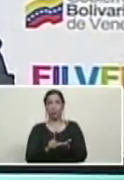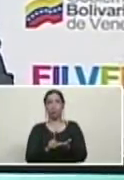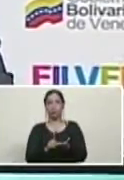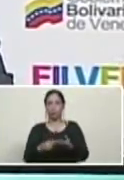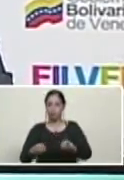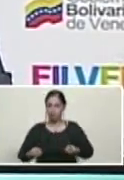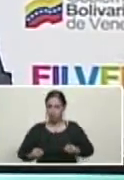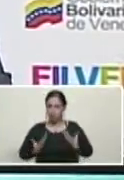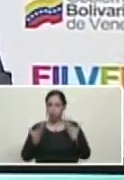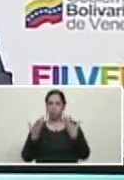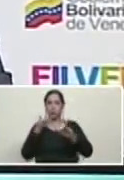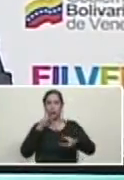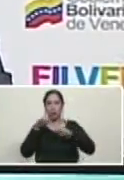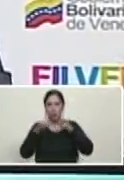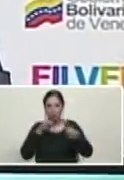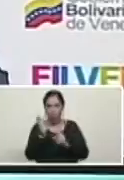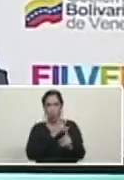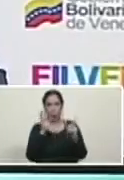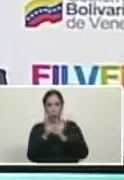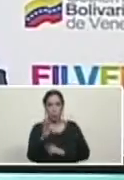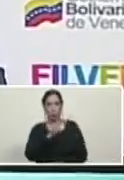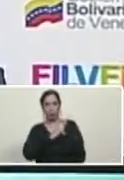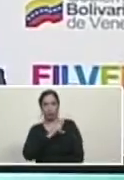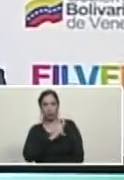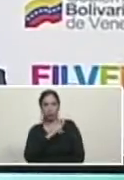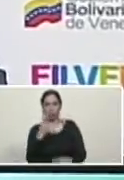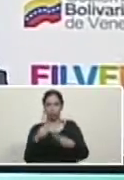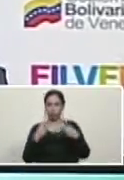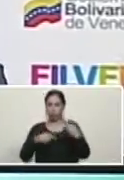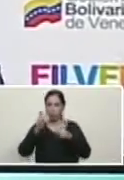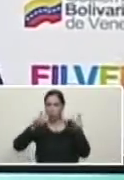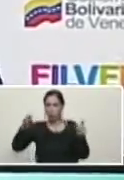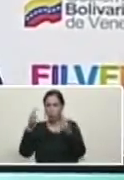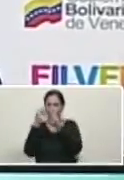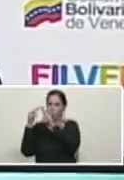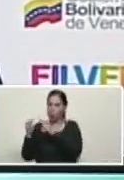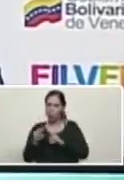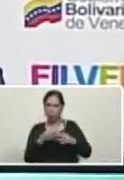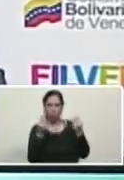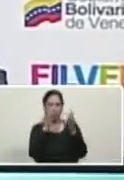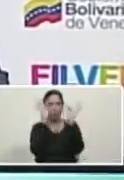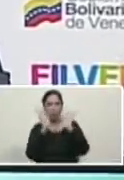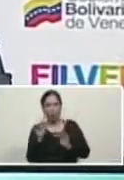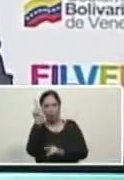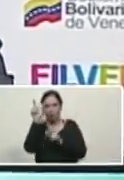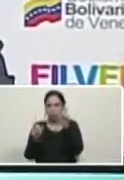del diálogo de culturas, de religiones, de civilizaciones, de formas de ser,